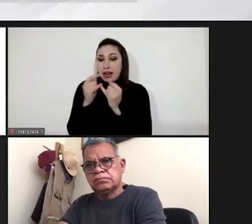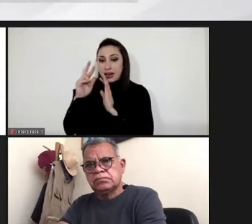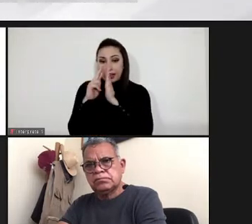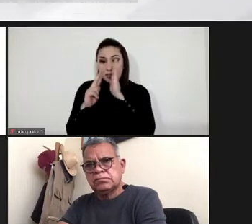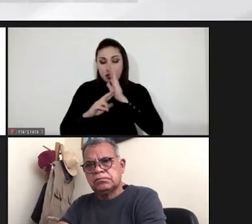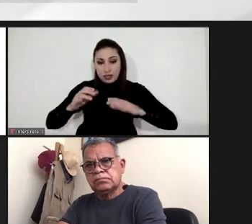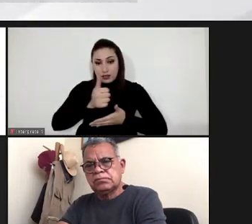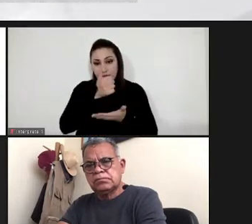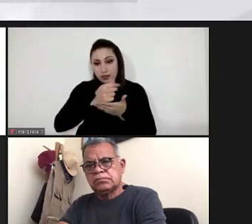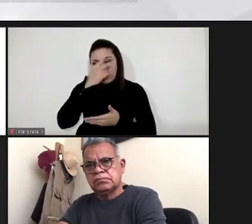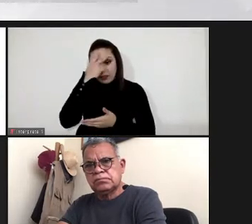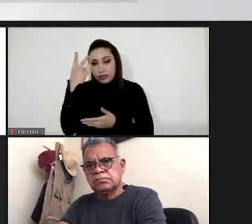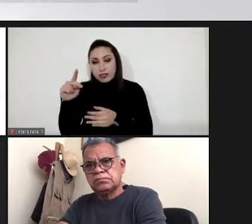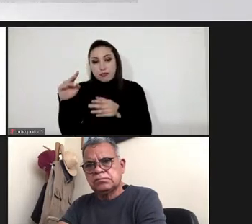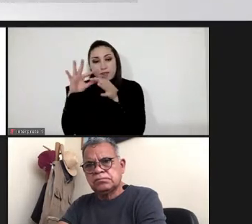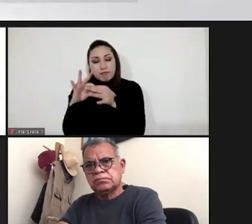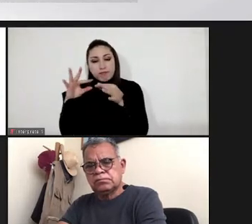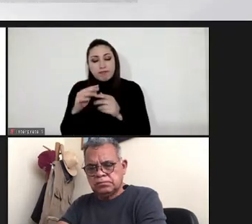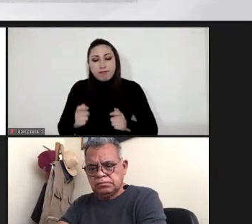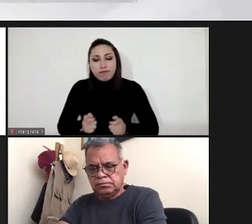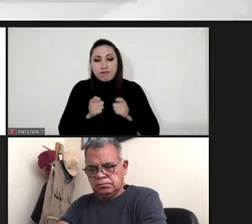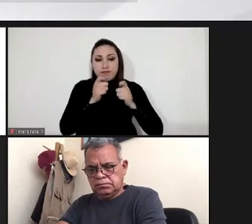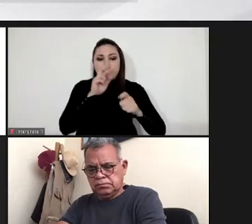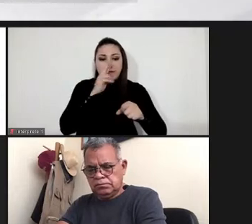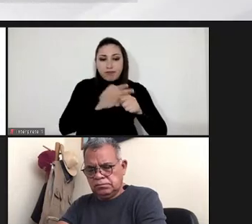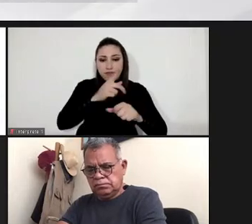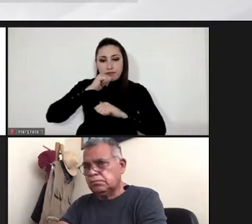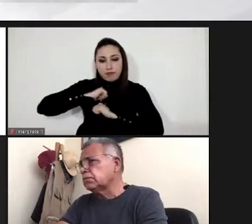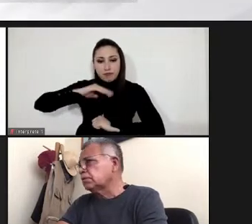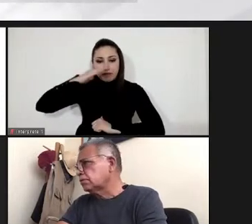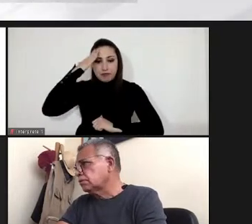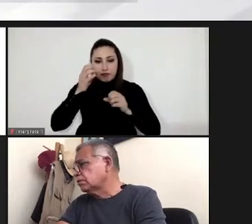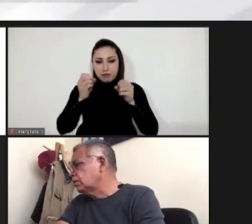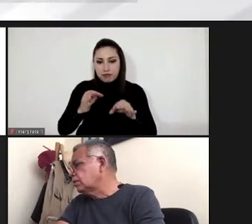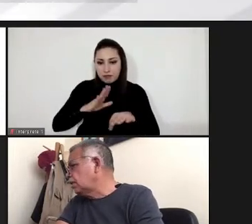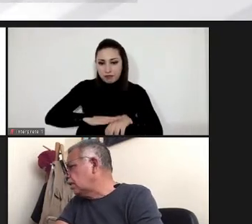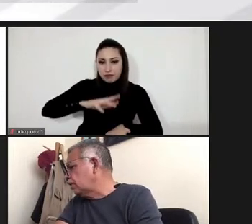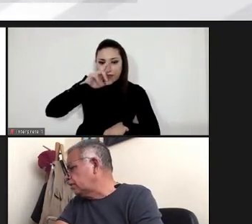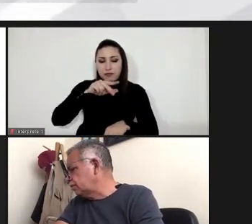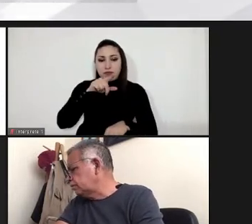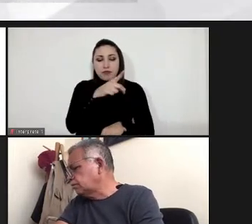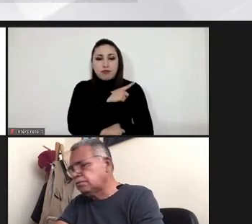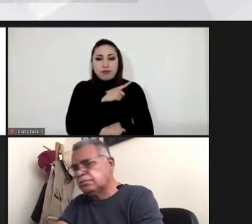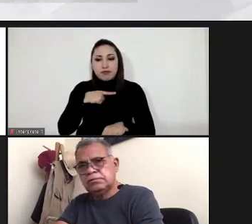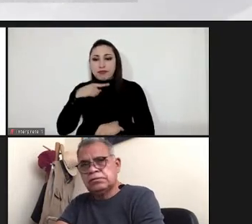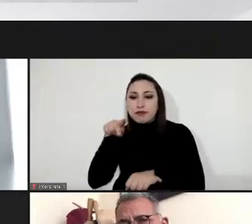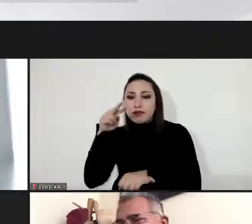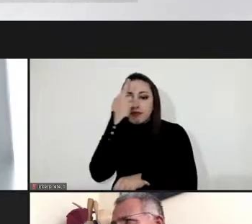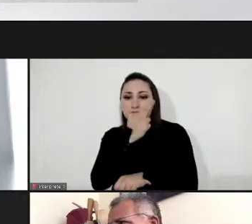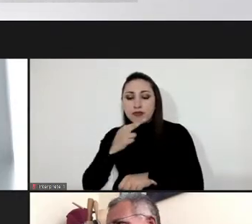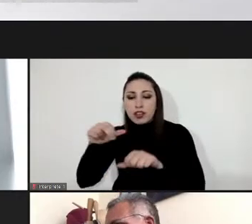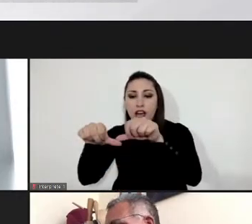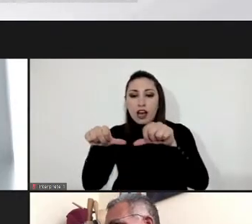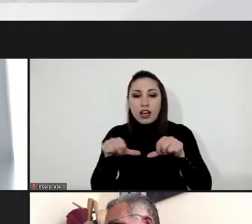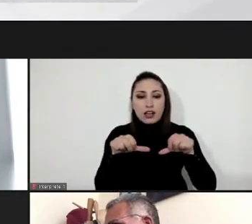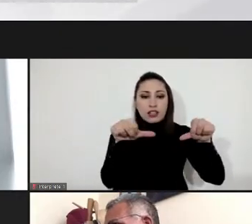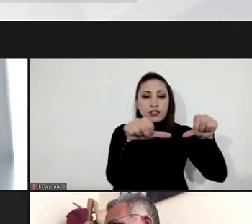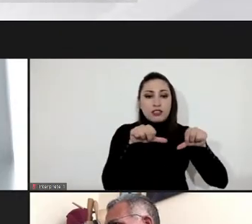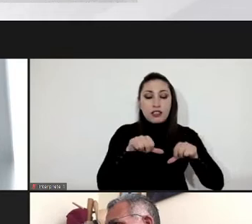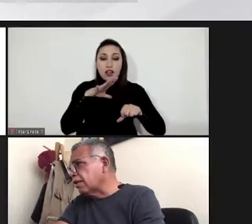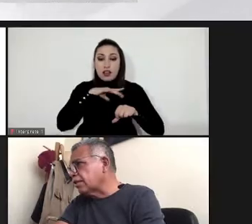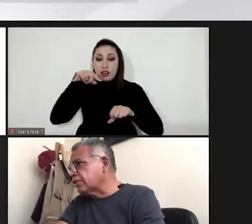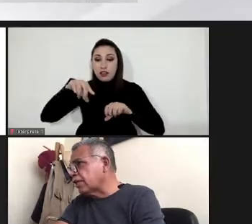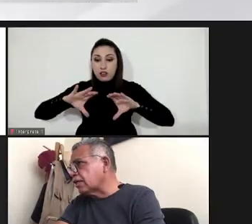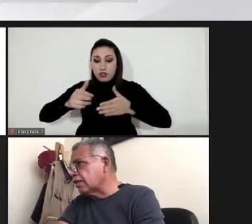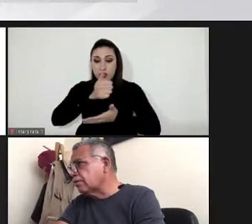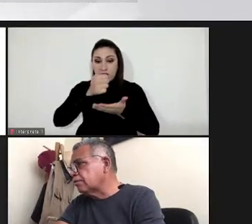que compete a la persona titular de la Oficialía Mayor dirigir los trabajos de las áreas adscritas y acordar con las